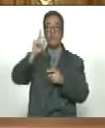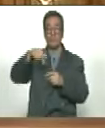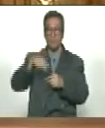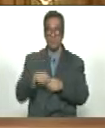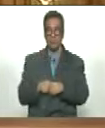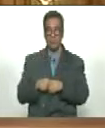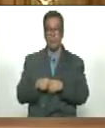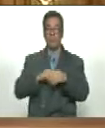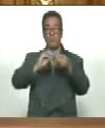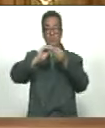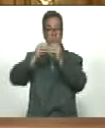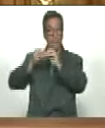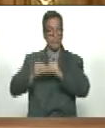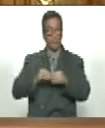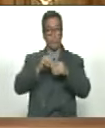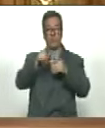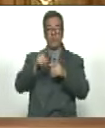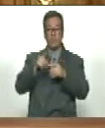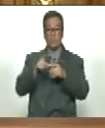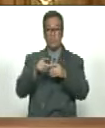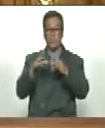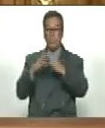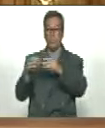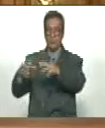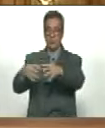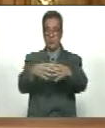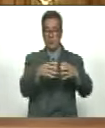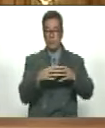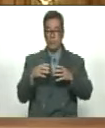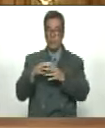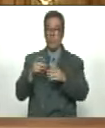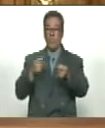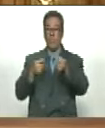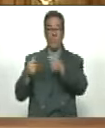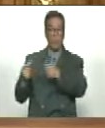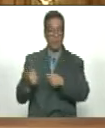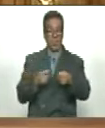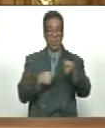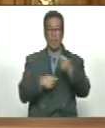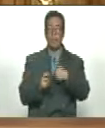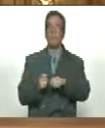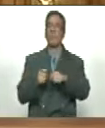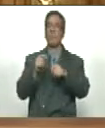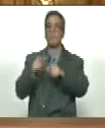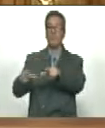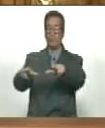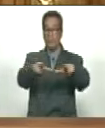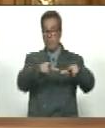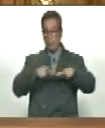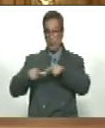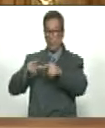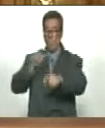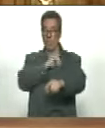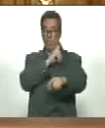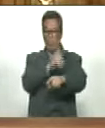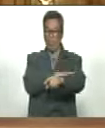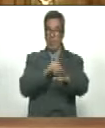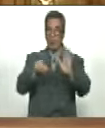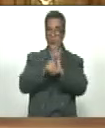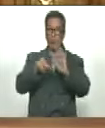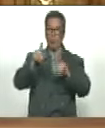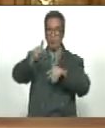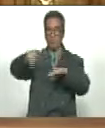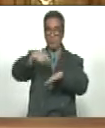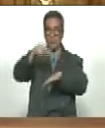como el acondicionamiento de las instalaciones de las sedes administrativas y demás espacios del Poder Legislativo